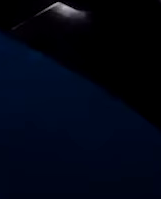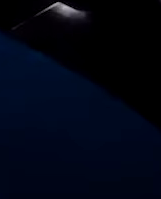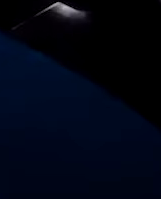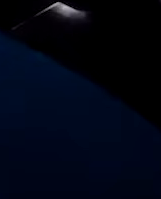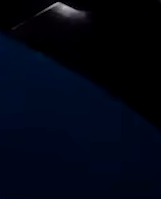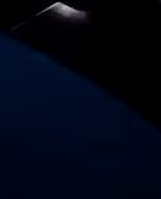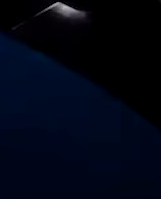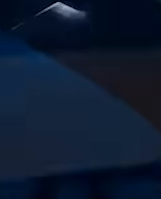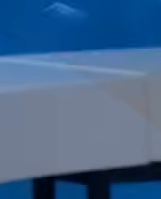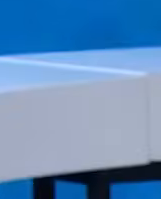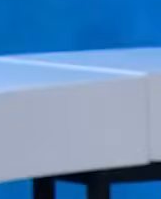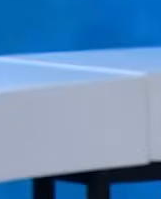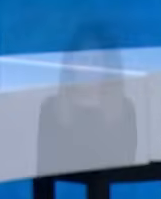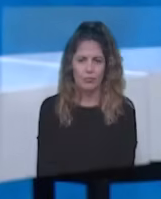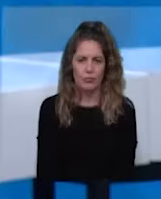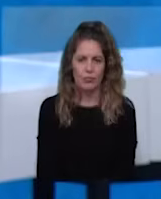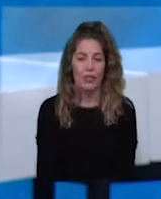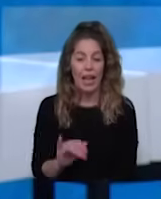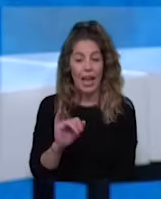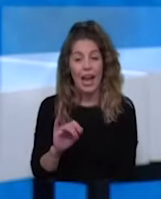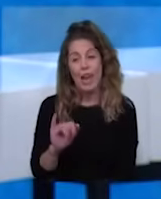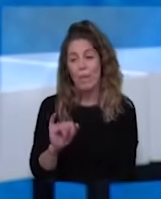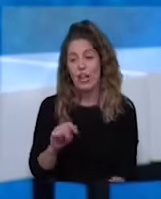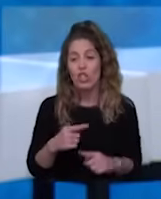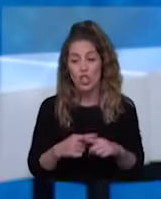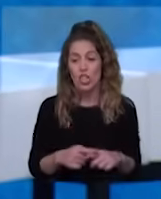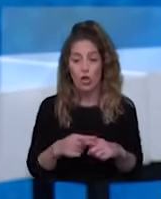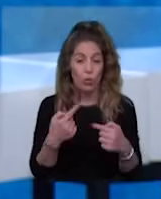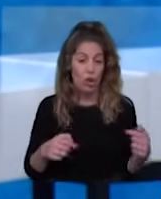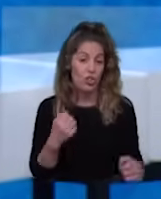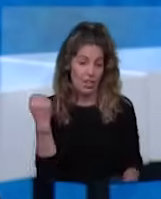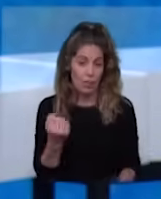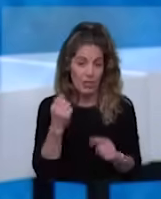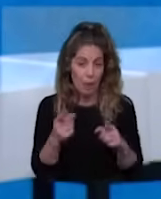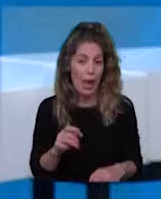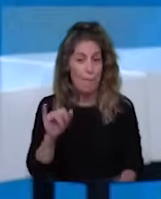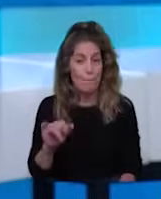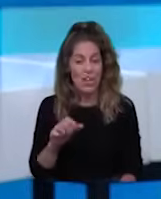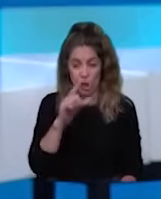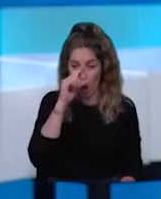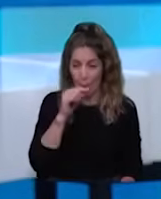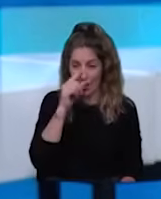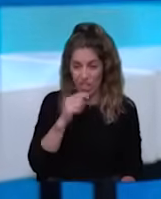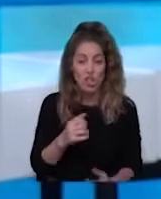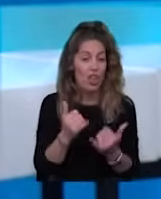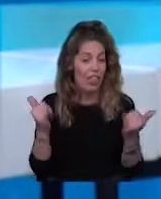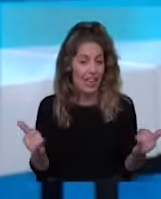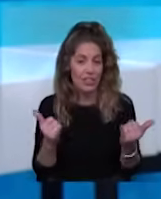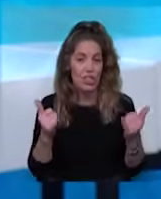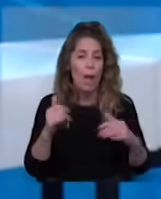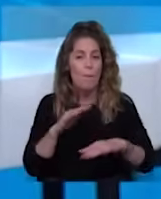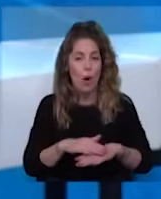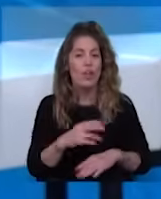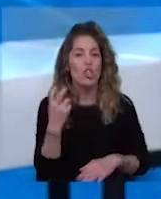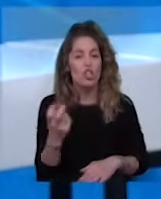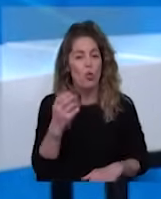y en mayo se discuten también cosas muy importantes no por ejemplo es el Mayo amarillo ya desde hace un tiempo esta instancia en la que se busca